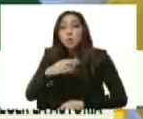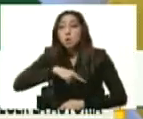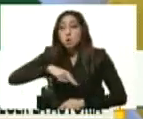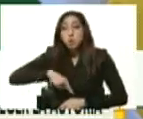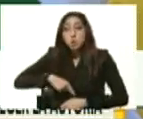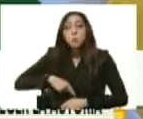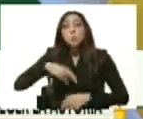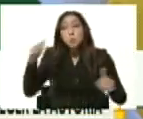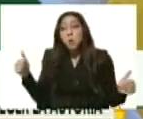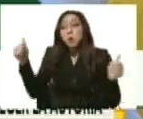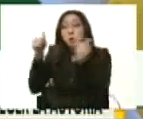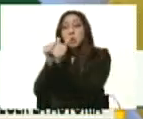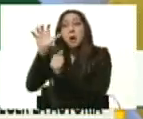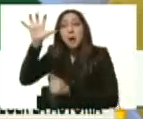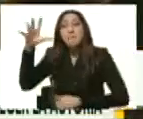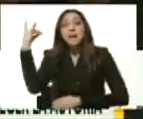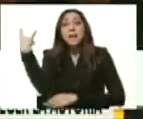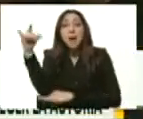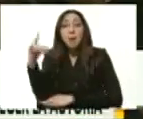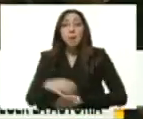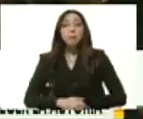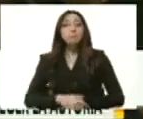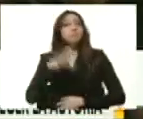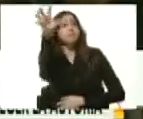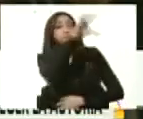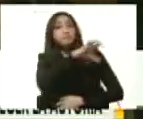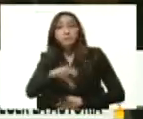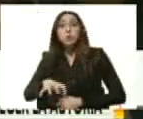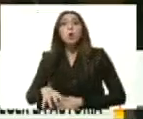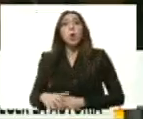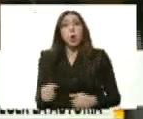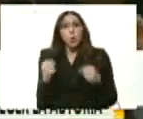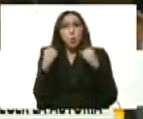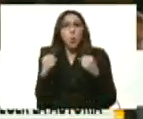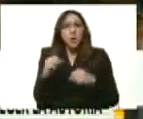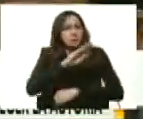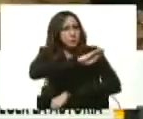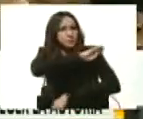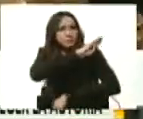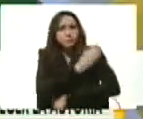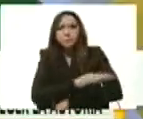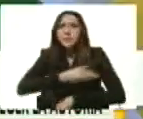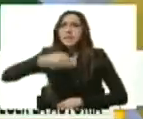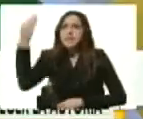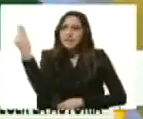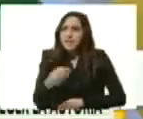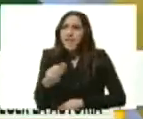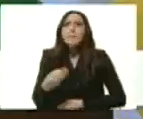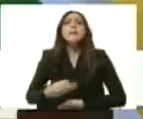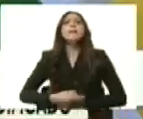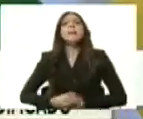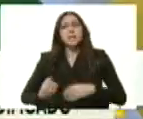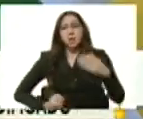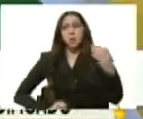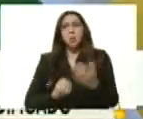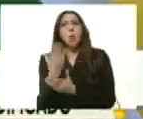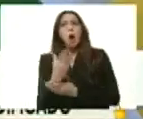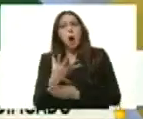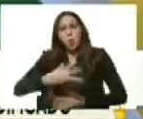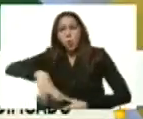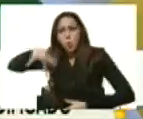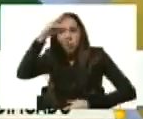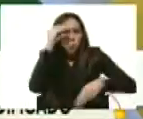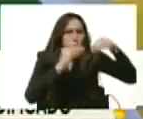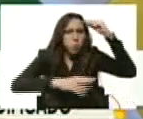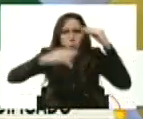democracia. Las naciones fuertes y dignas siempre se han edificado sobre el aprendizaje de